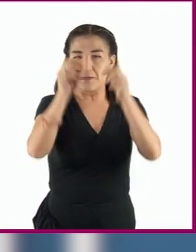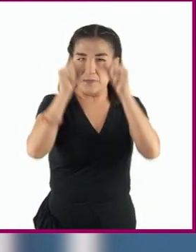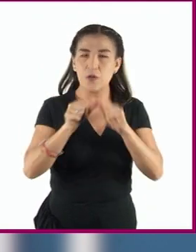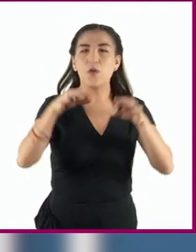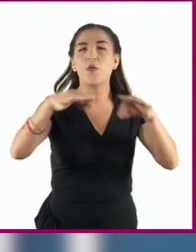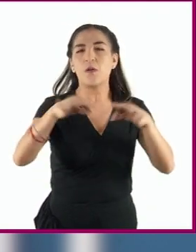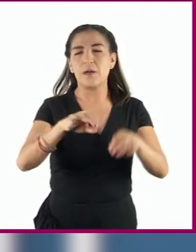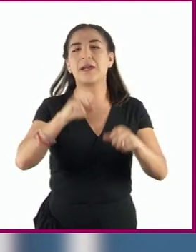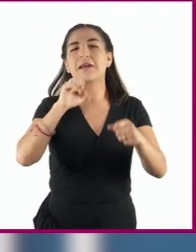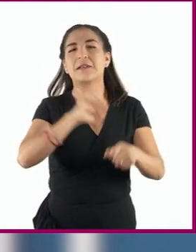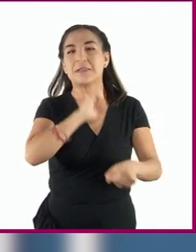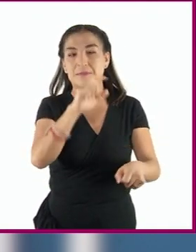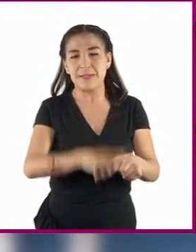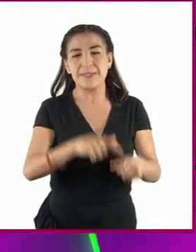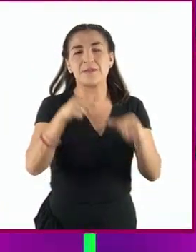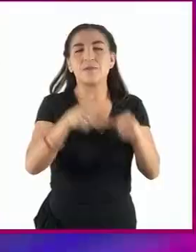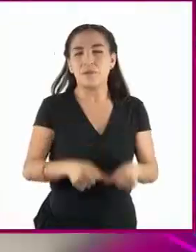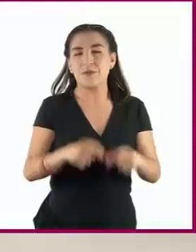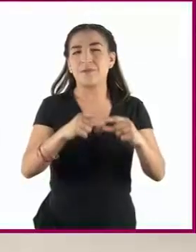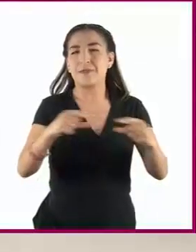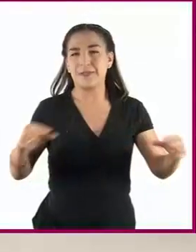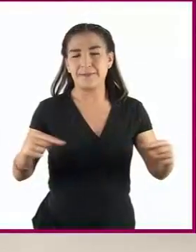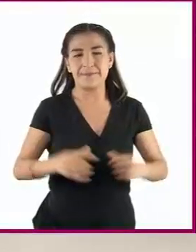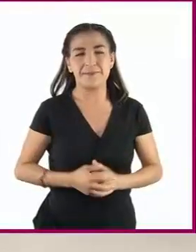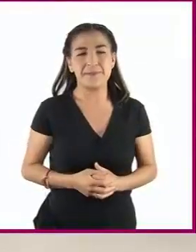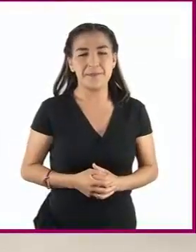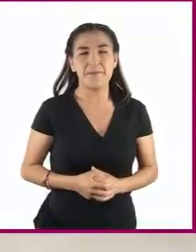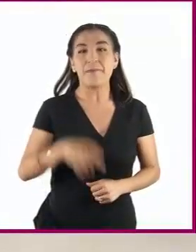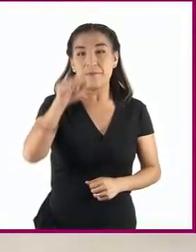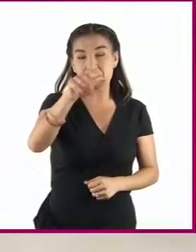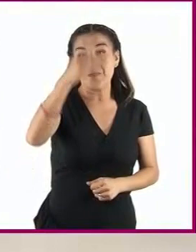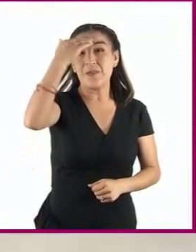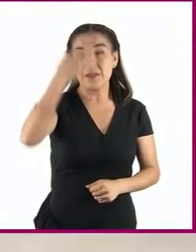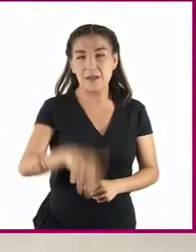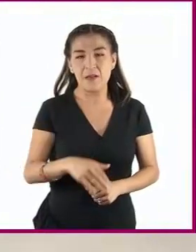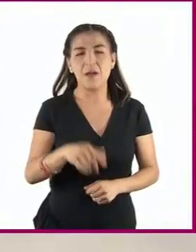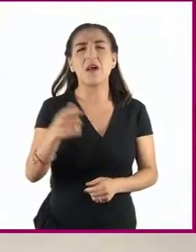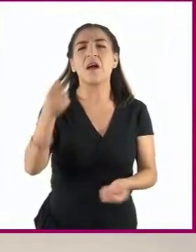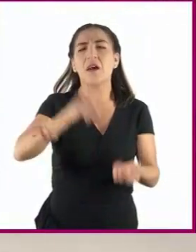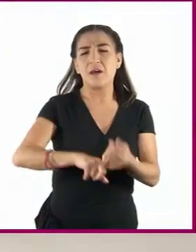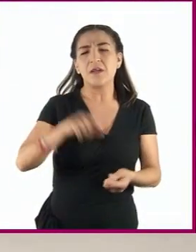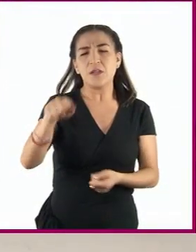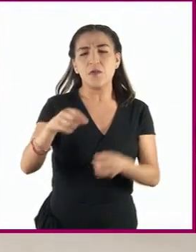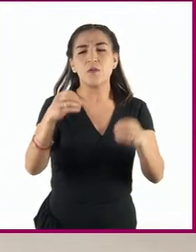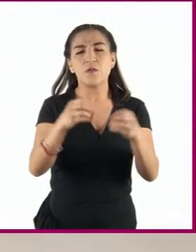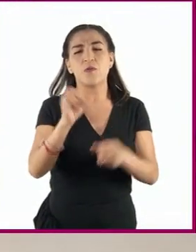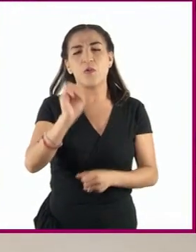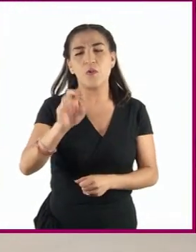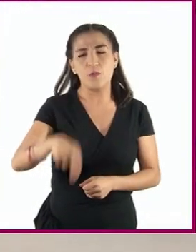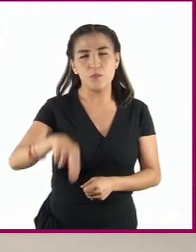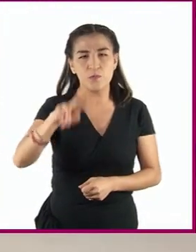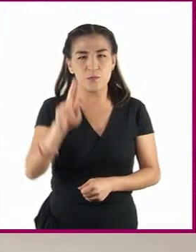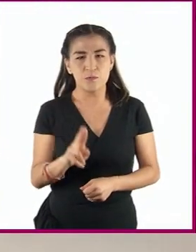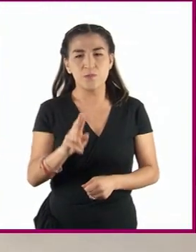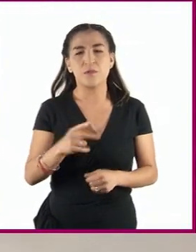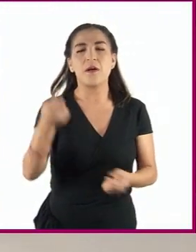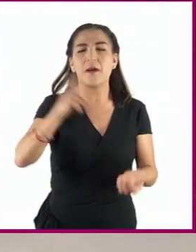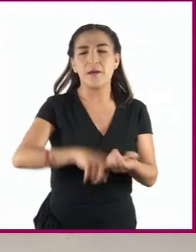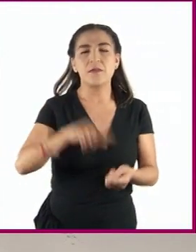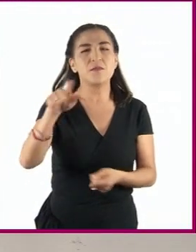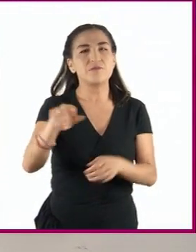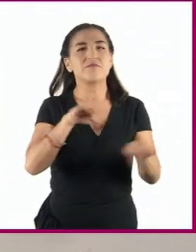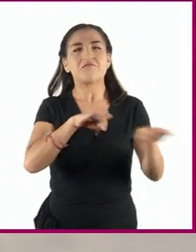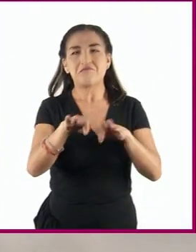hojas Ledger, su punzón y su regleta. Como saben, instancias como la Organización de las Naciones Unidas,